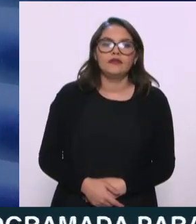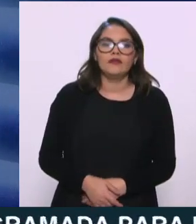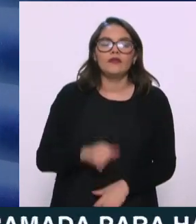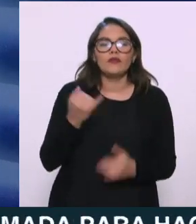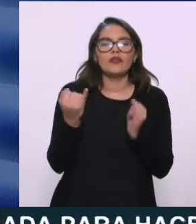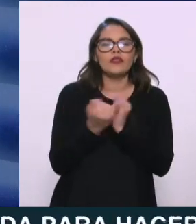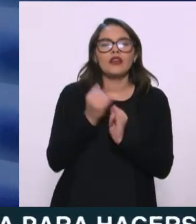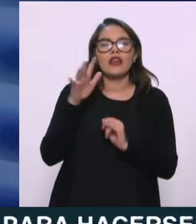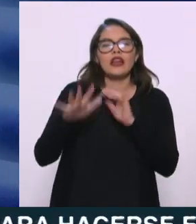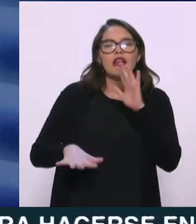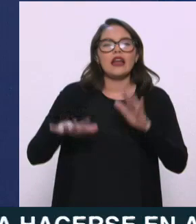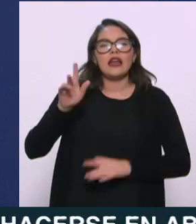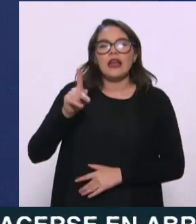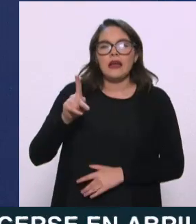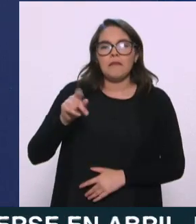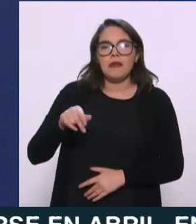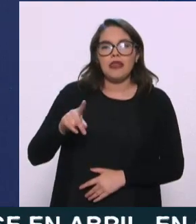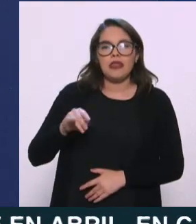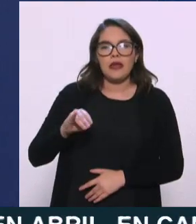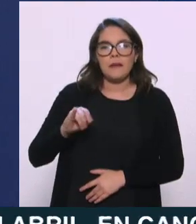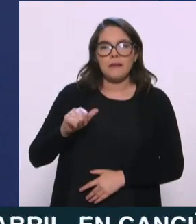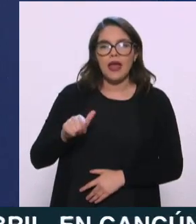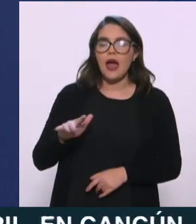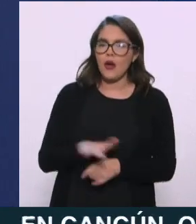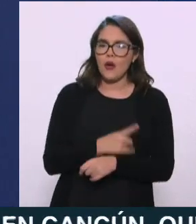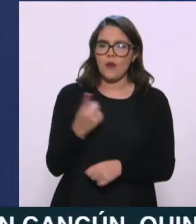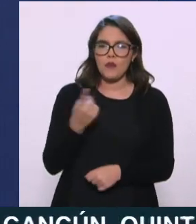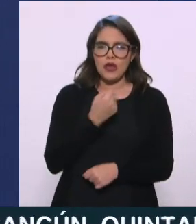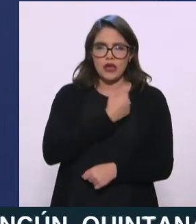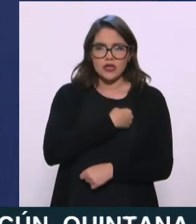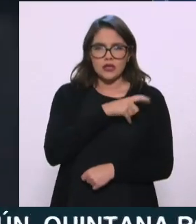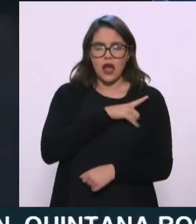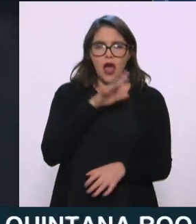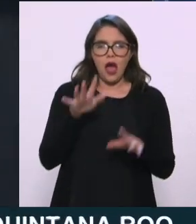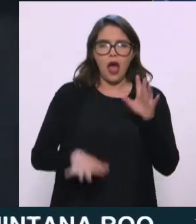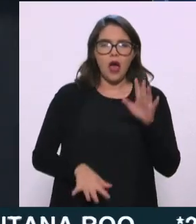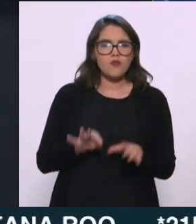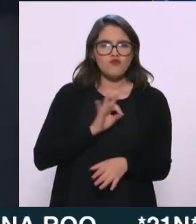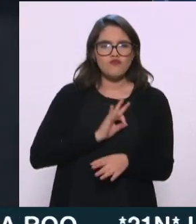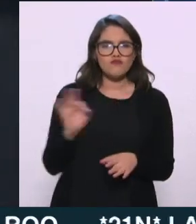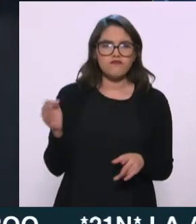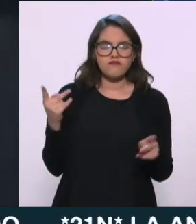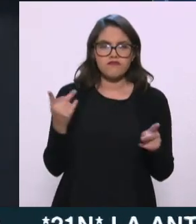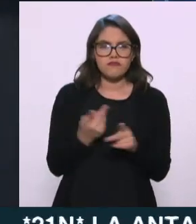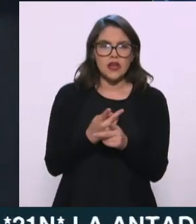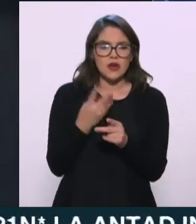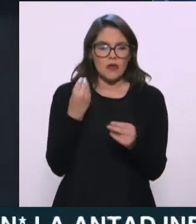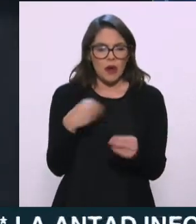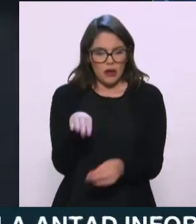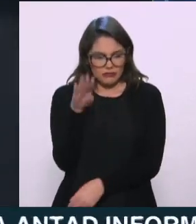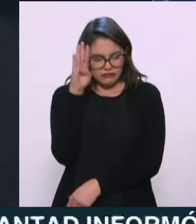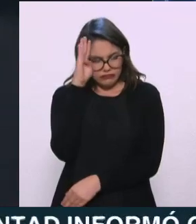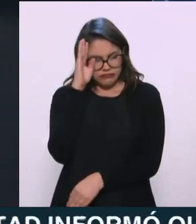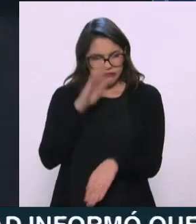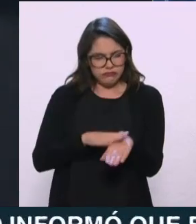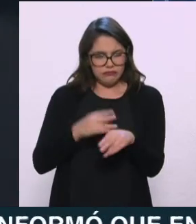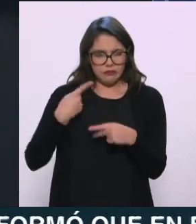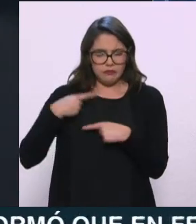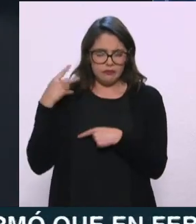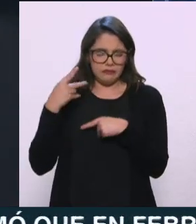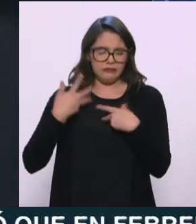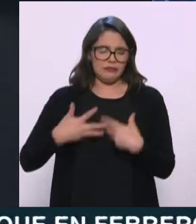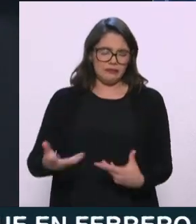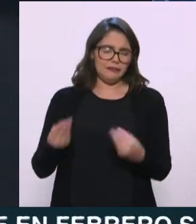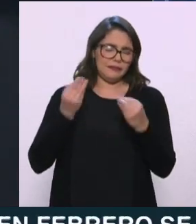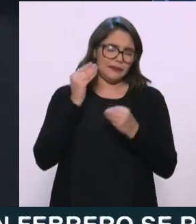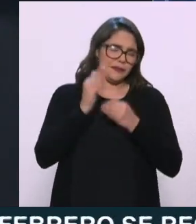soporte adecuado al sistema de salud, porque los sistemas de salud pueden colapsar, ¿no? Por la cantidad de casos que puedan llegar y